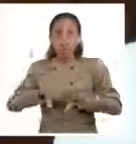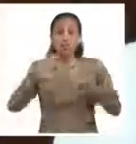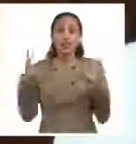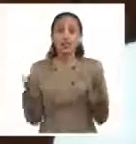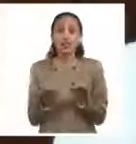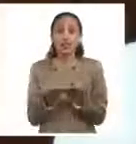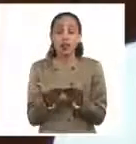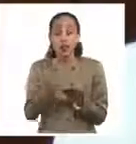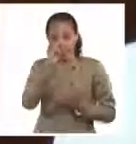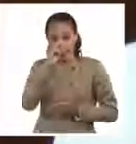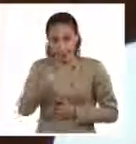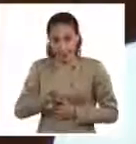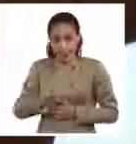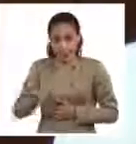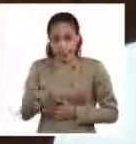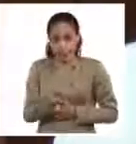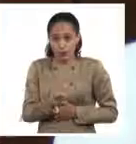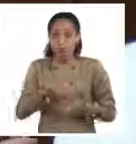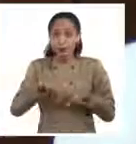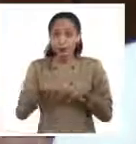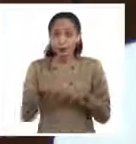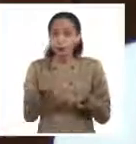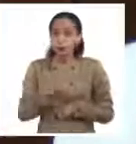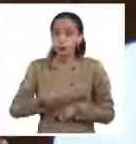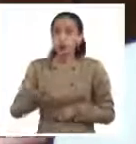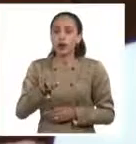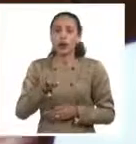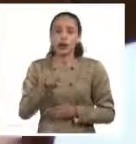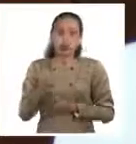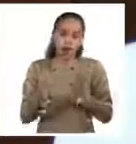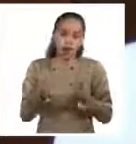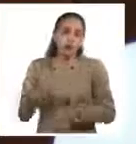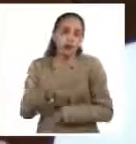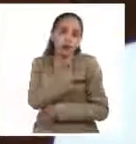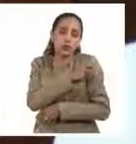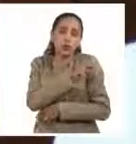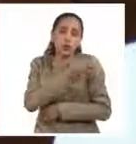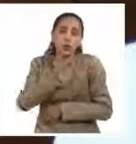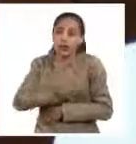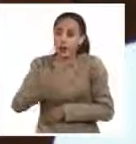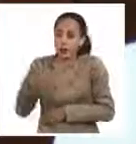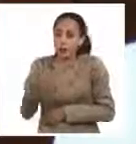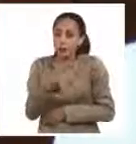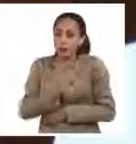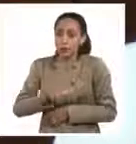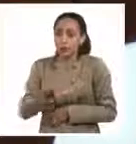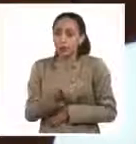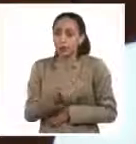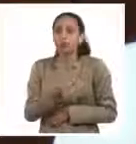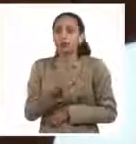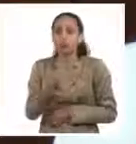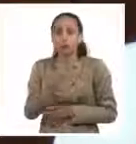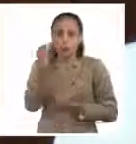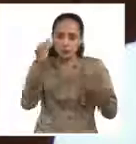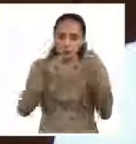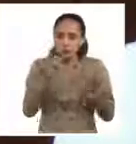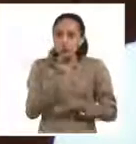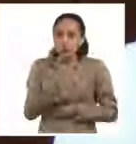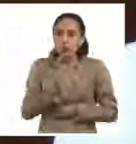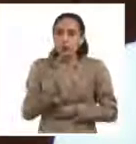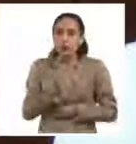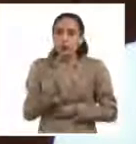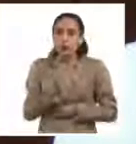la población pediátrica, por haber conducido una campaña de vacunación en poco tiempo y elevadas coberturas, se ha hecho una estimación de casos